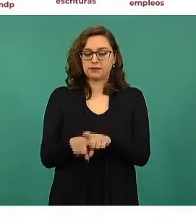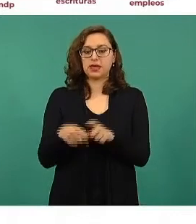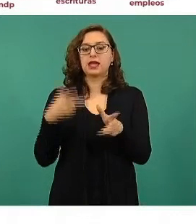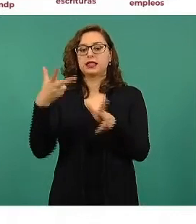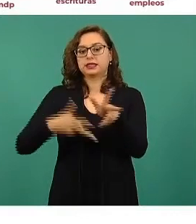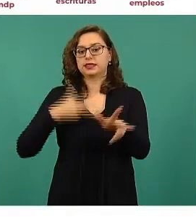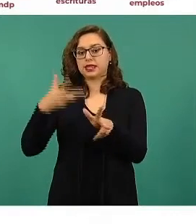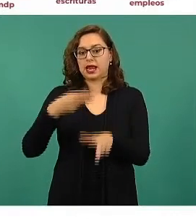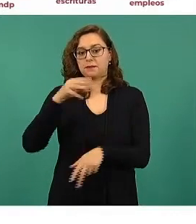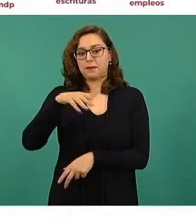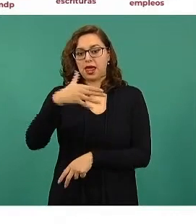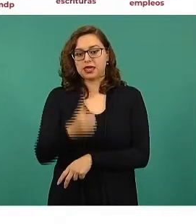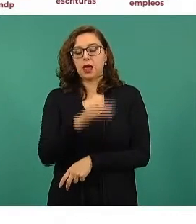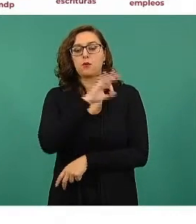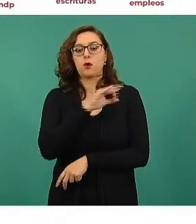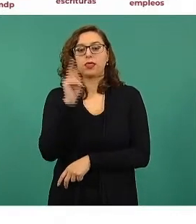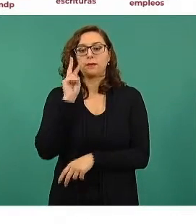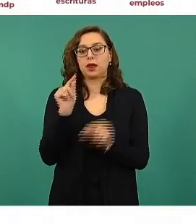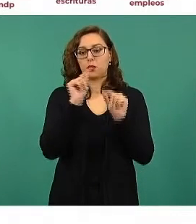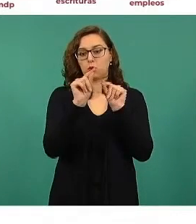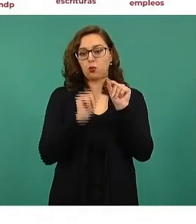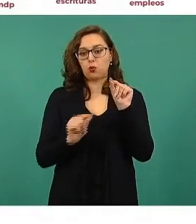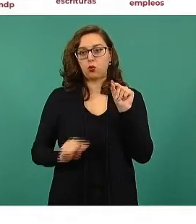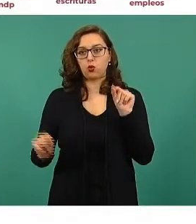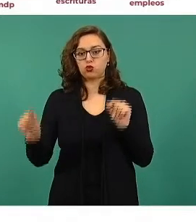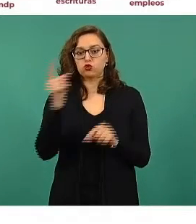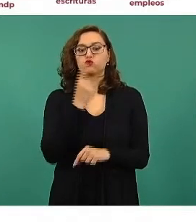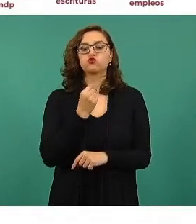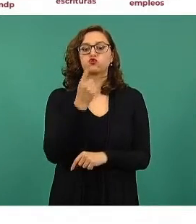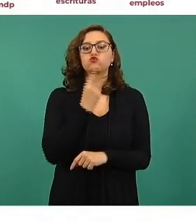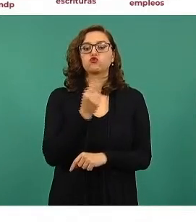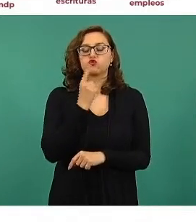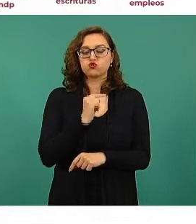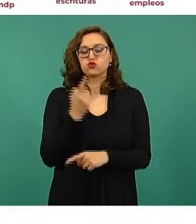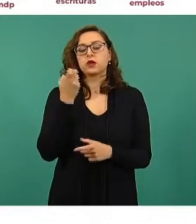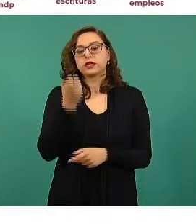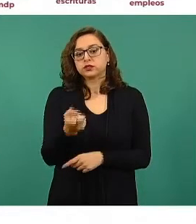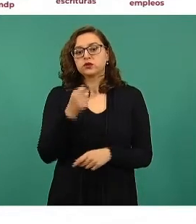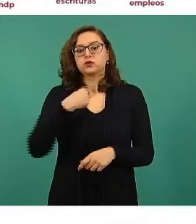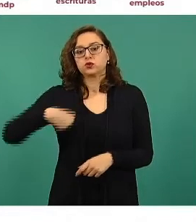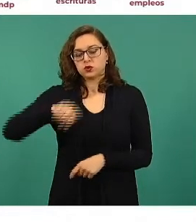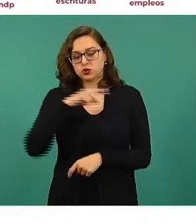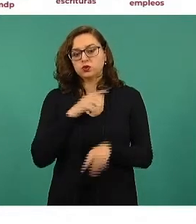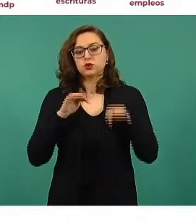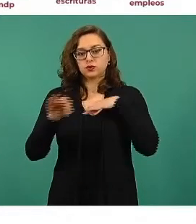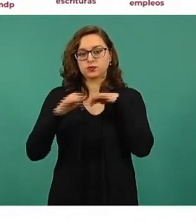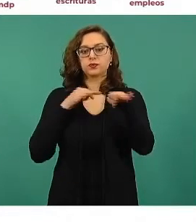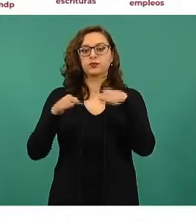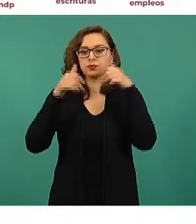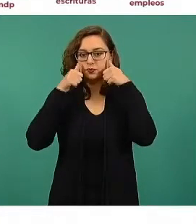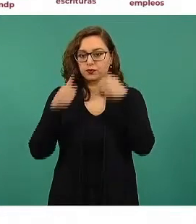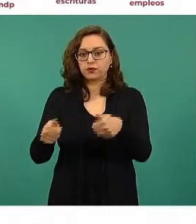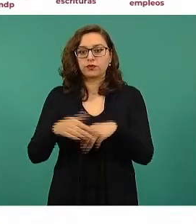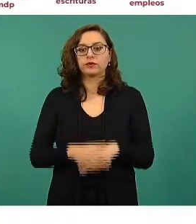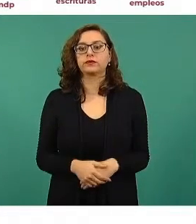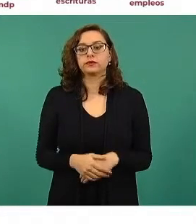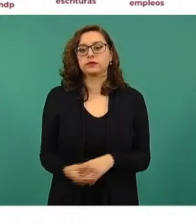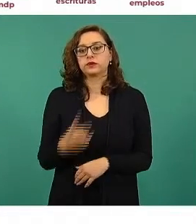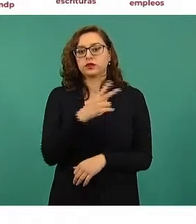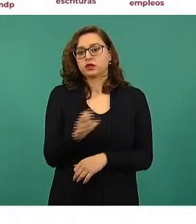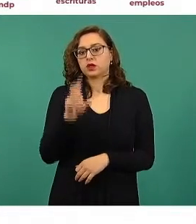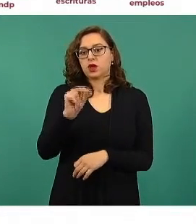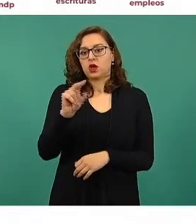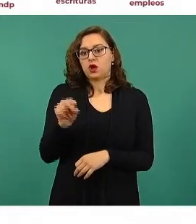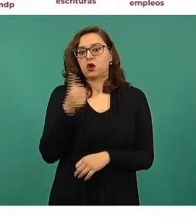Maya. Son aquellos puntos de color rojo donde estamos llevando las acciones. En este año tenemos